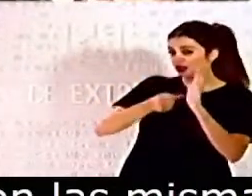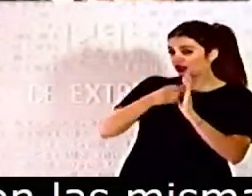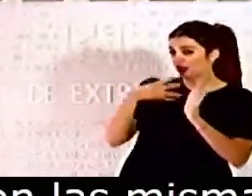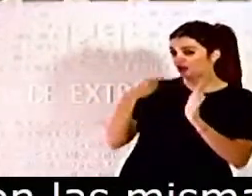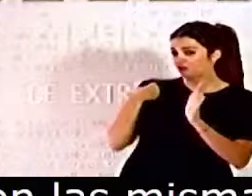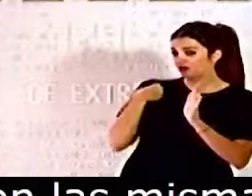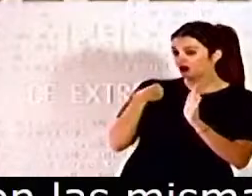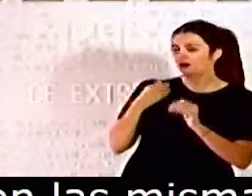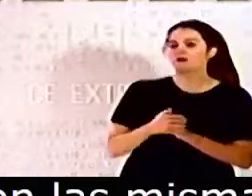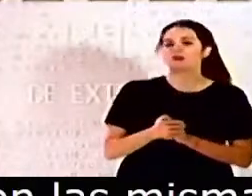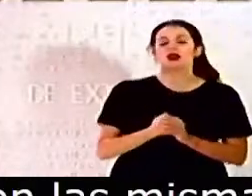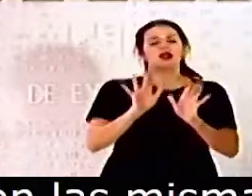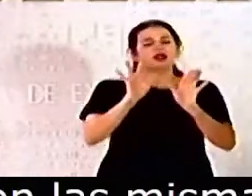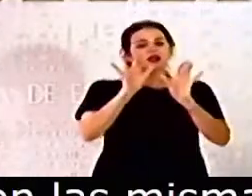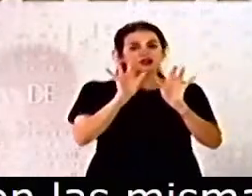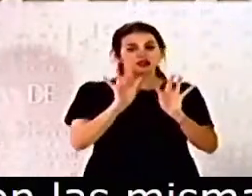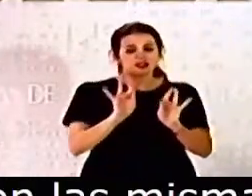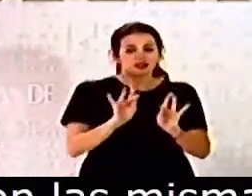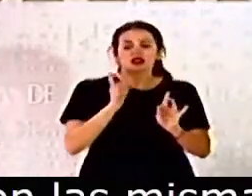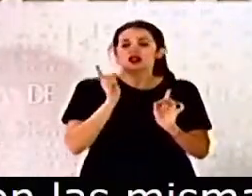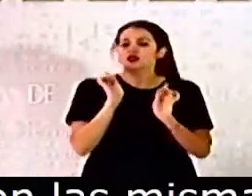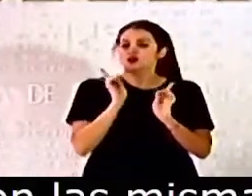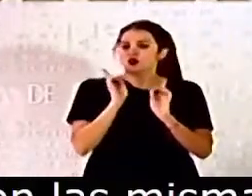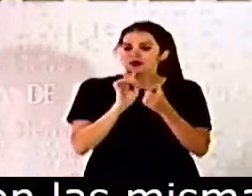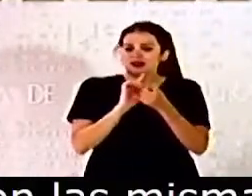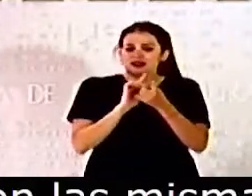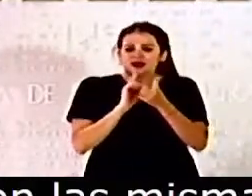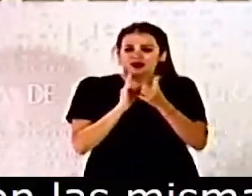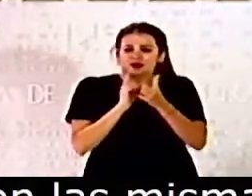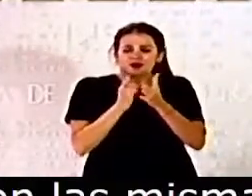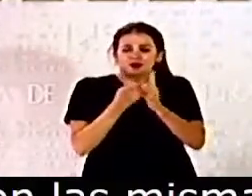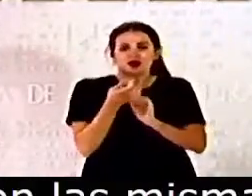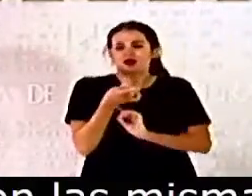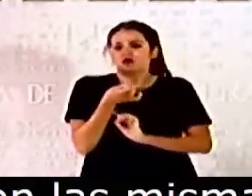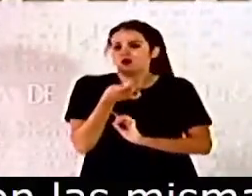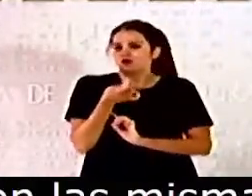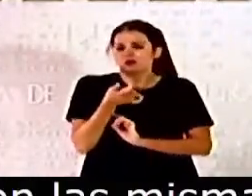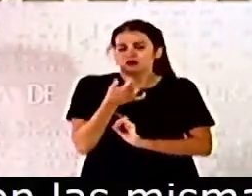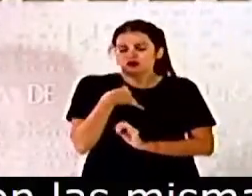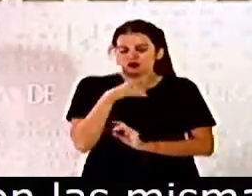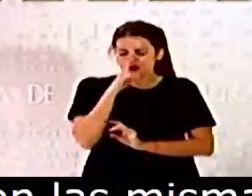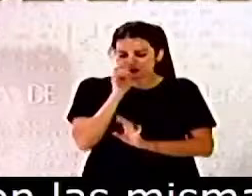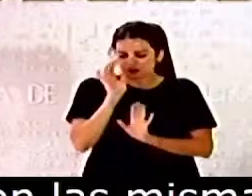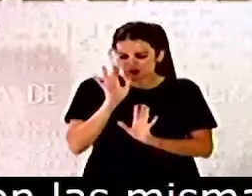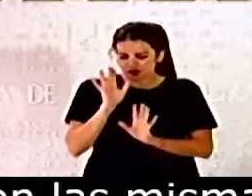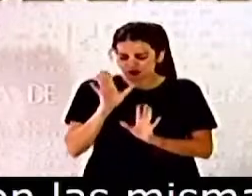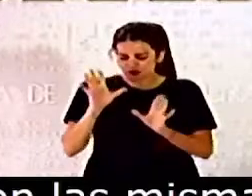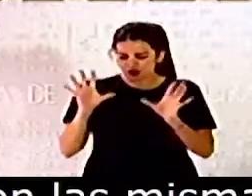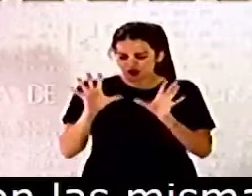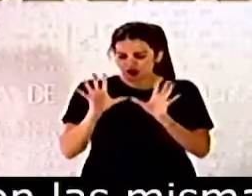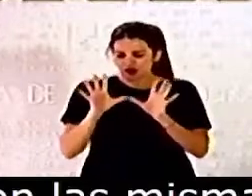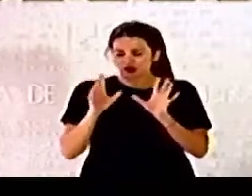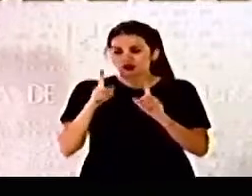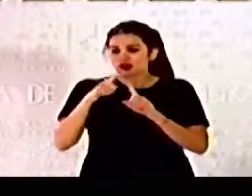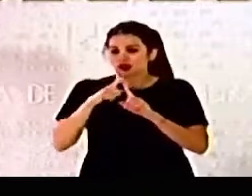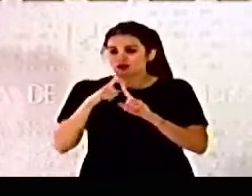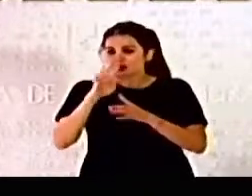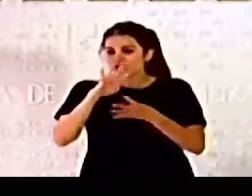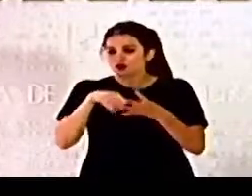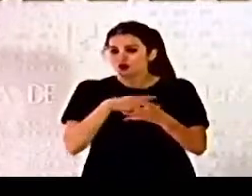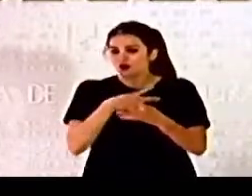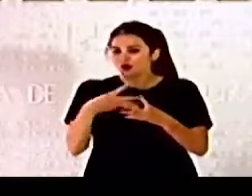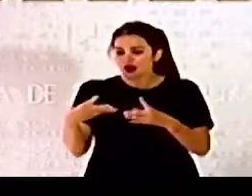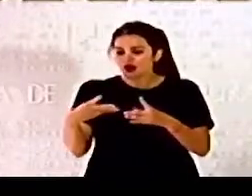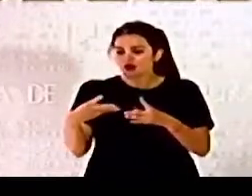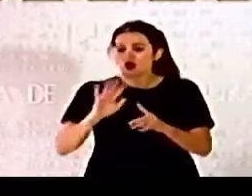Solamente hay una modificación, me parece, estoy recordando de memoria, el 10 de mayo, que afectaba a los horarios de cierre